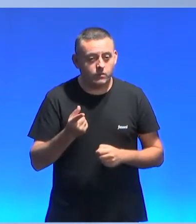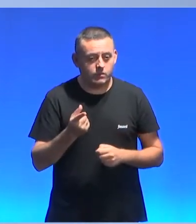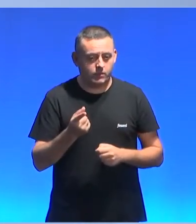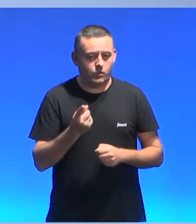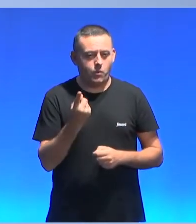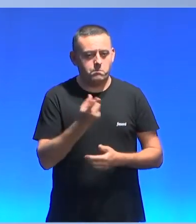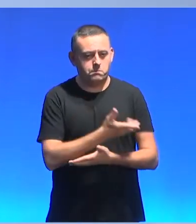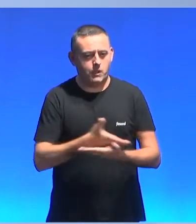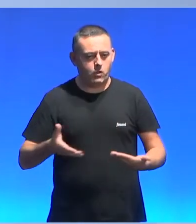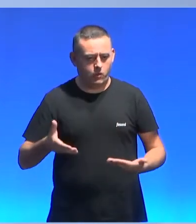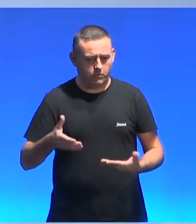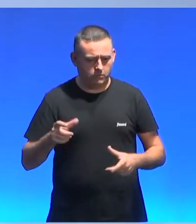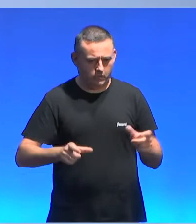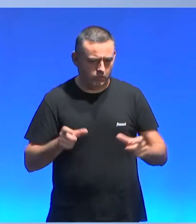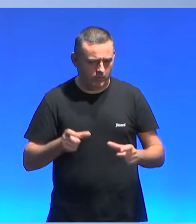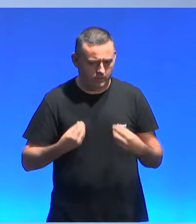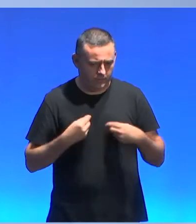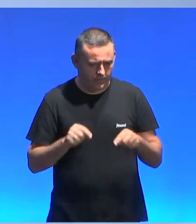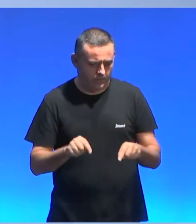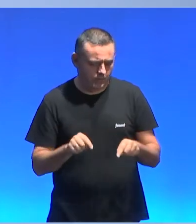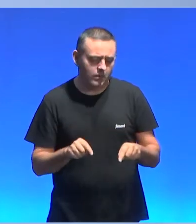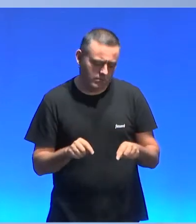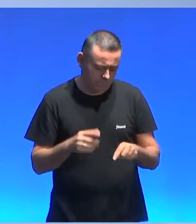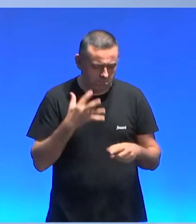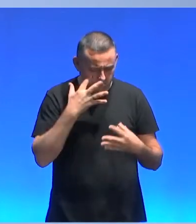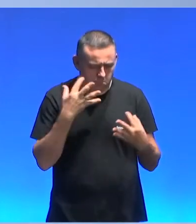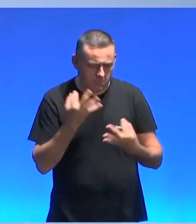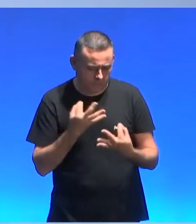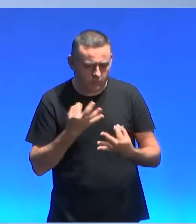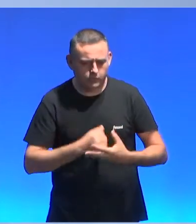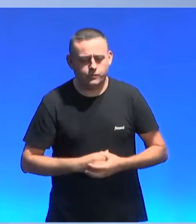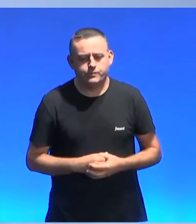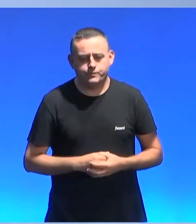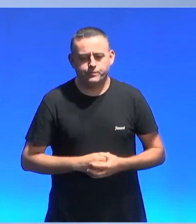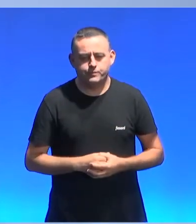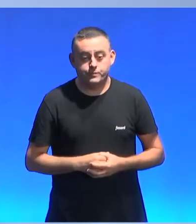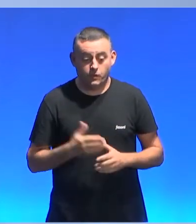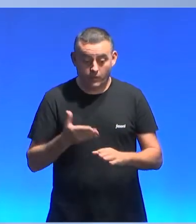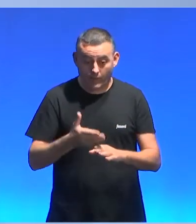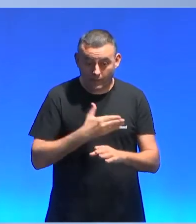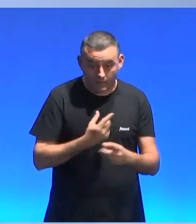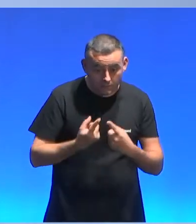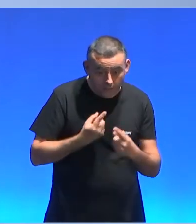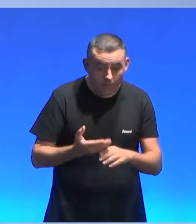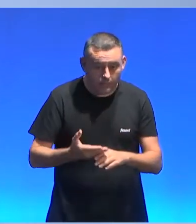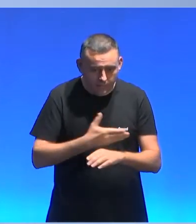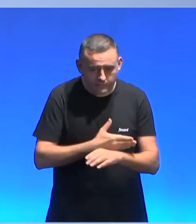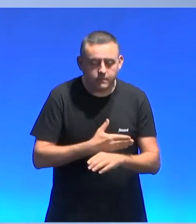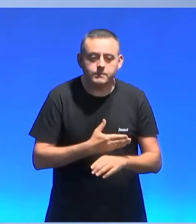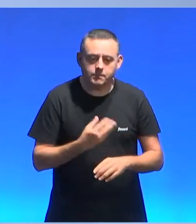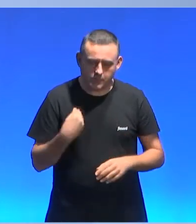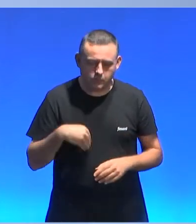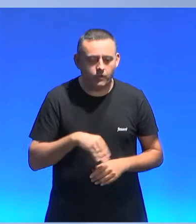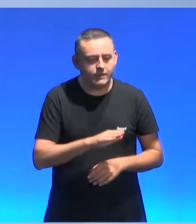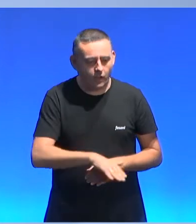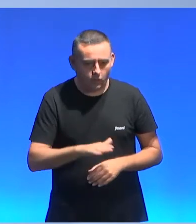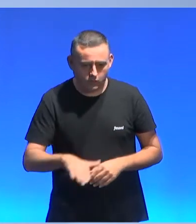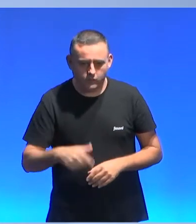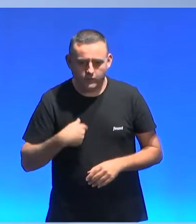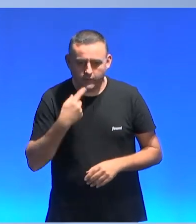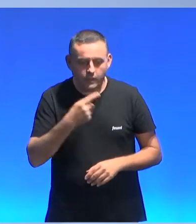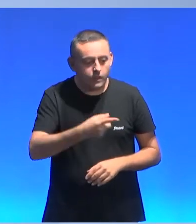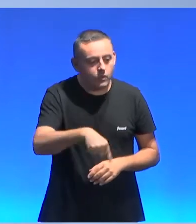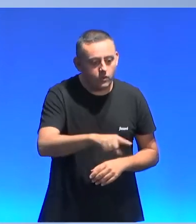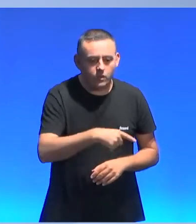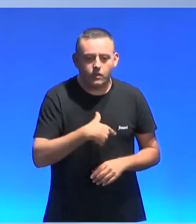peligros sociales. Antes de empezar este debate, los niños me dicen que ellos mismos sufrieron